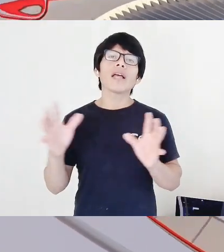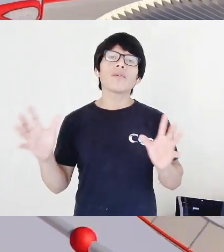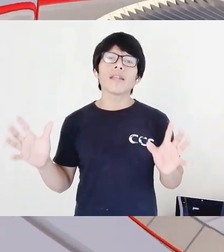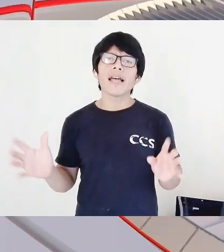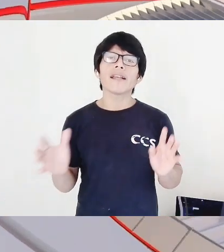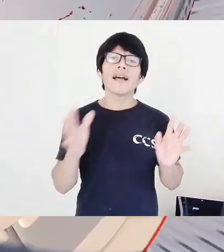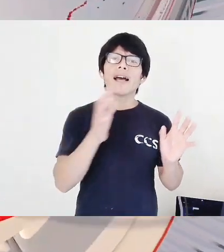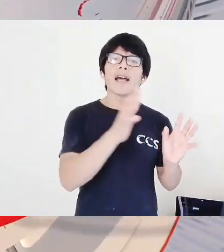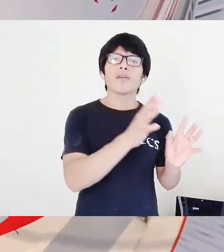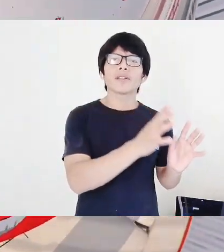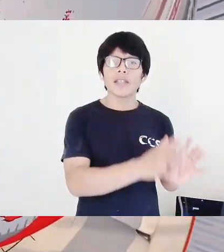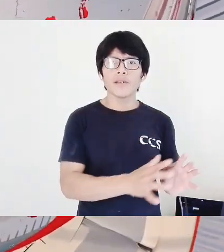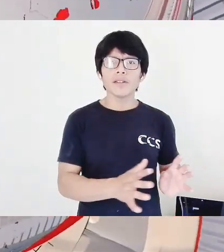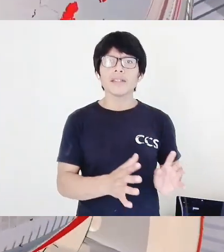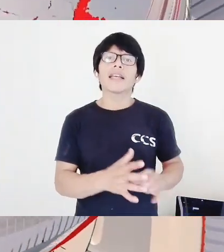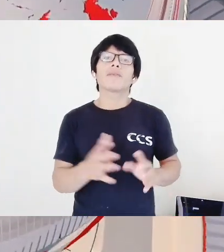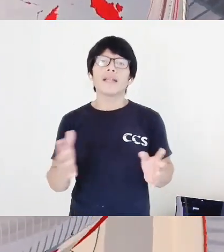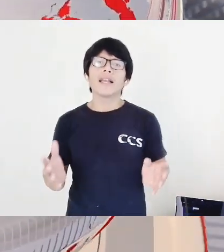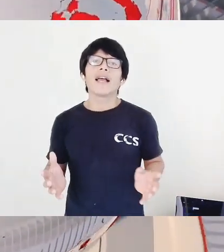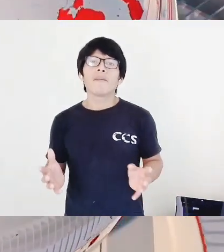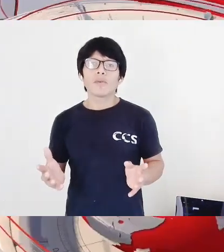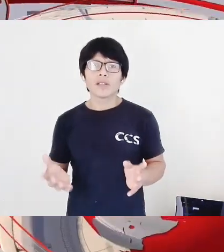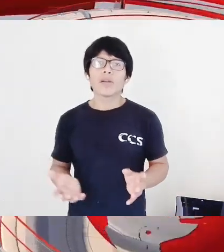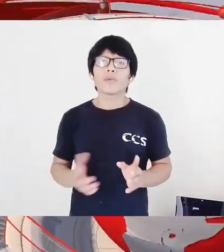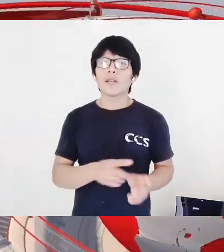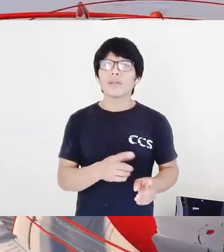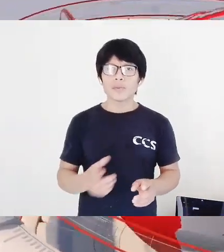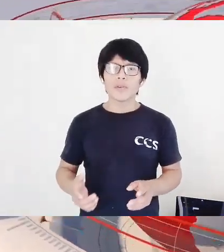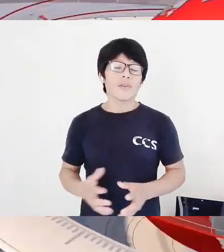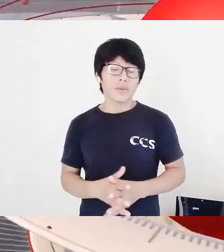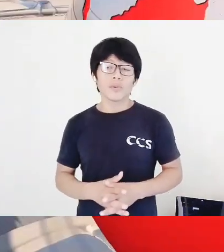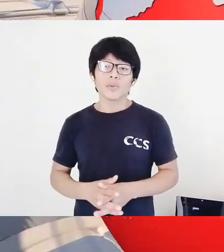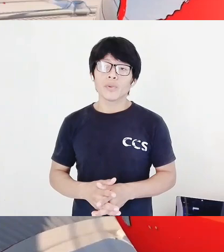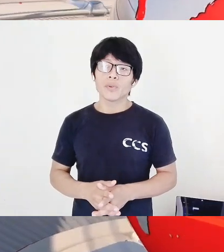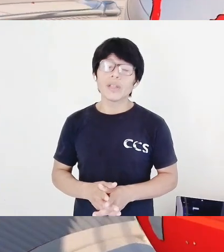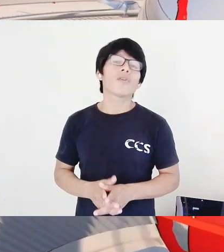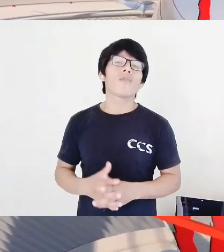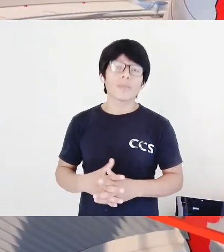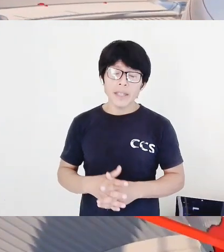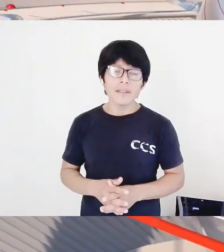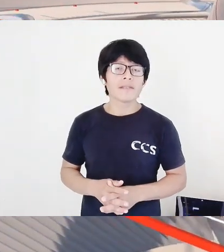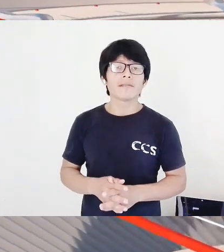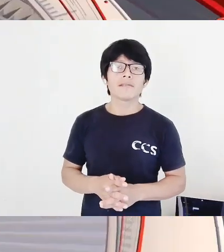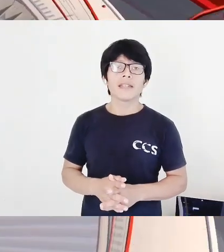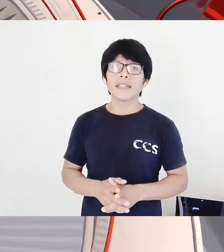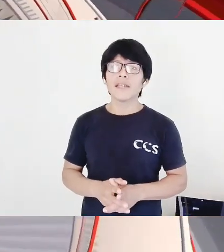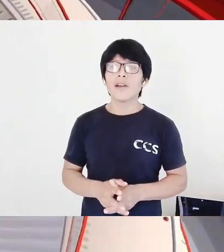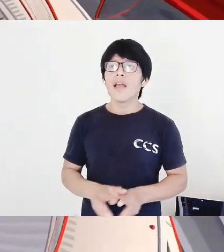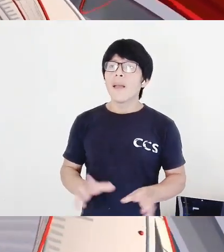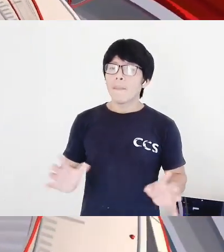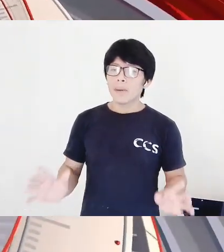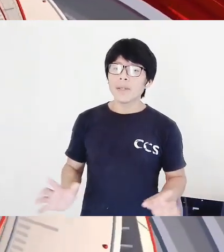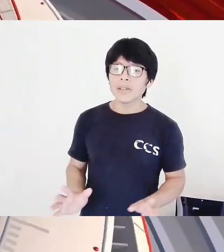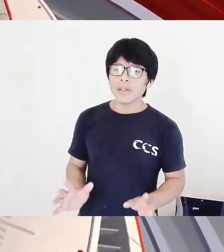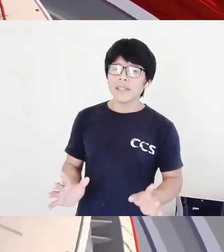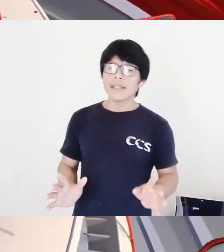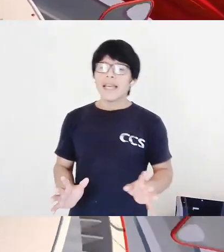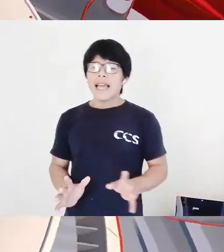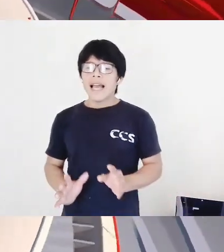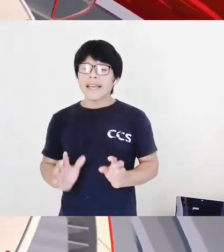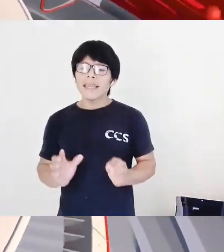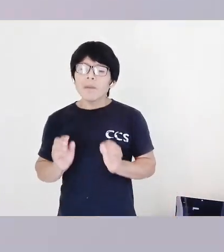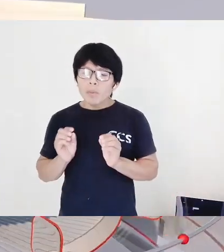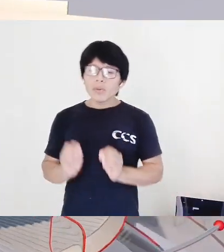han gustado nada a los gringos, que el cual mostraron una vez su inconformidad, en serio. Pero bueno,